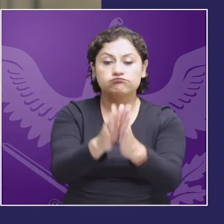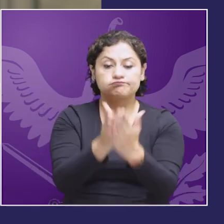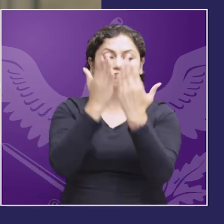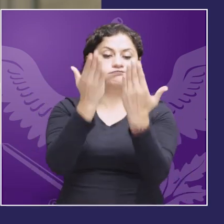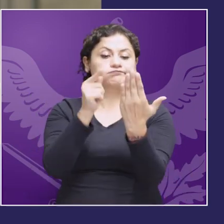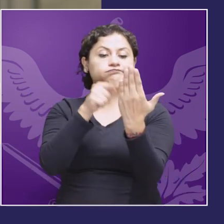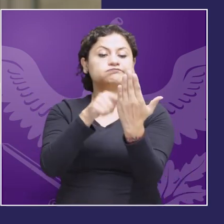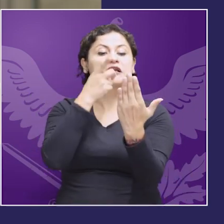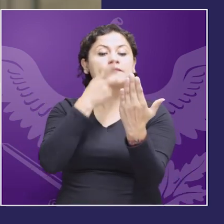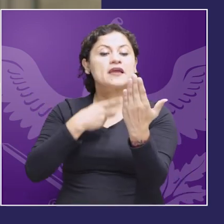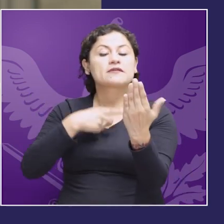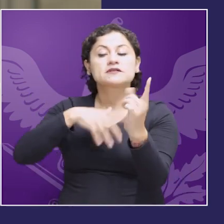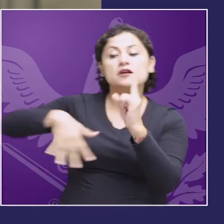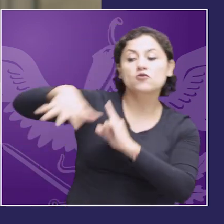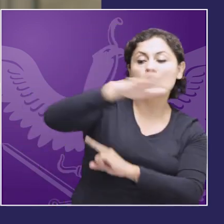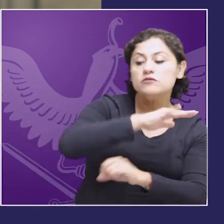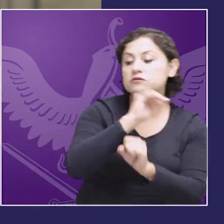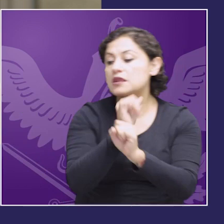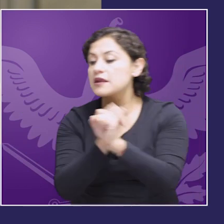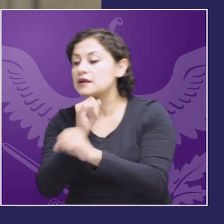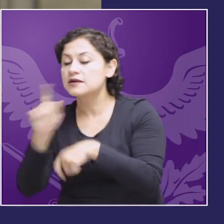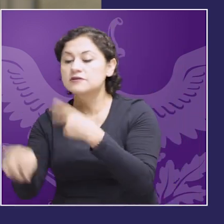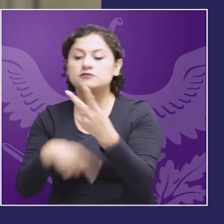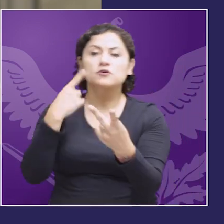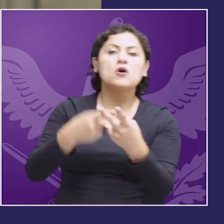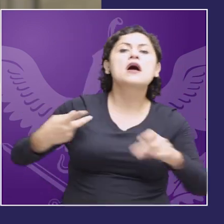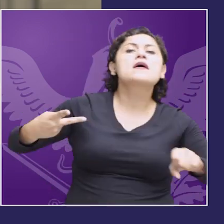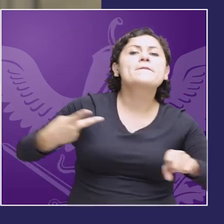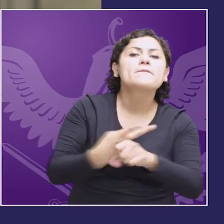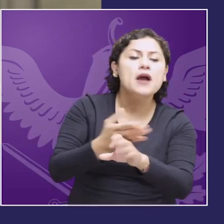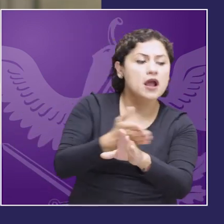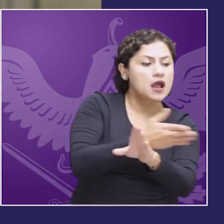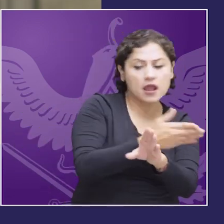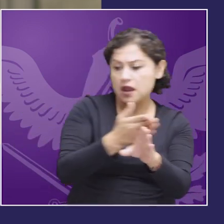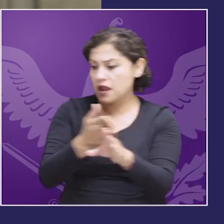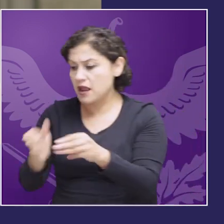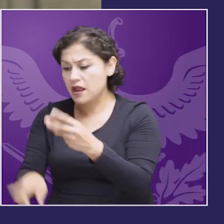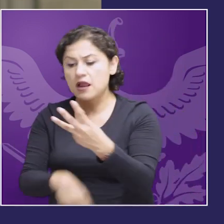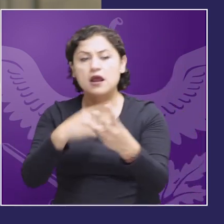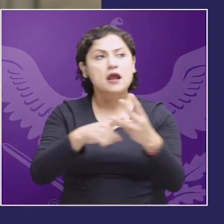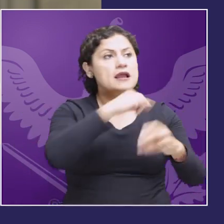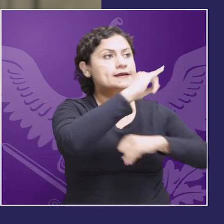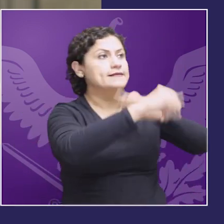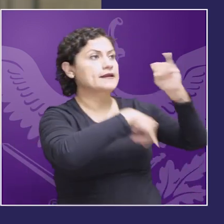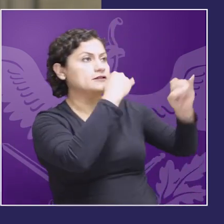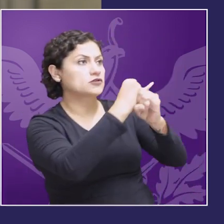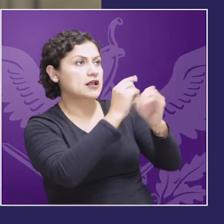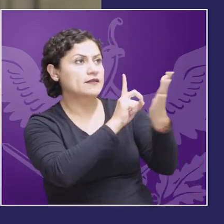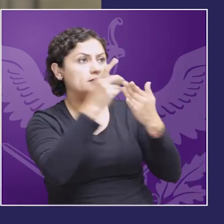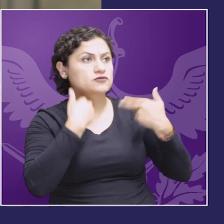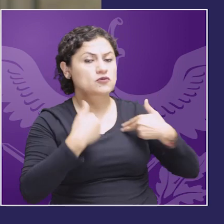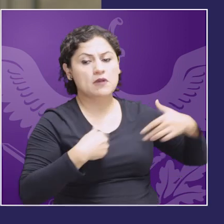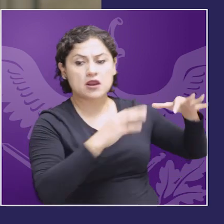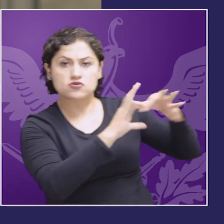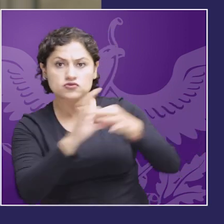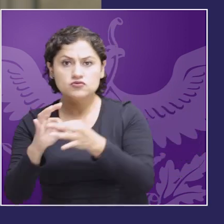tenemos que hacer al momento de conocer un caso, fijarnos en el contexto, ver cómo ponderar los hechos, cuáles las argumentaciones que podemos hacer a